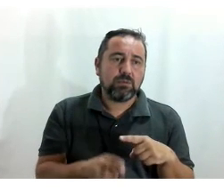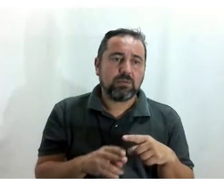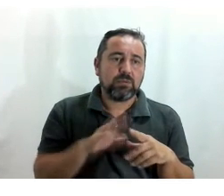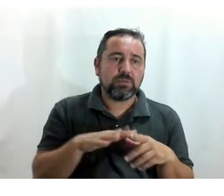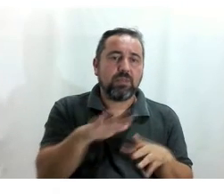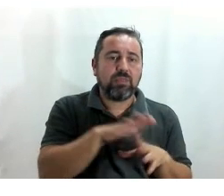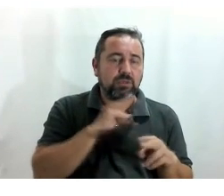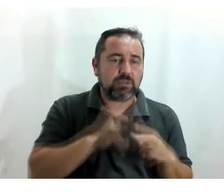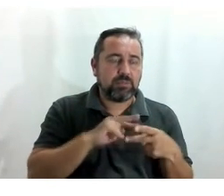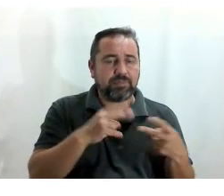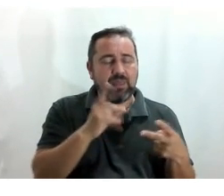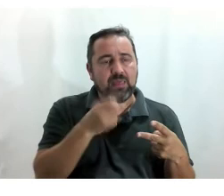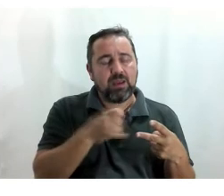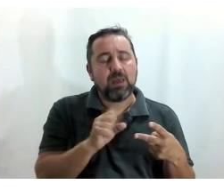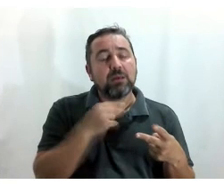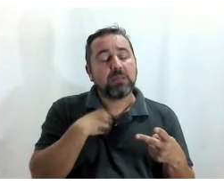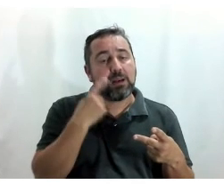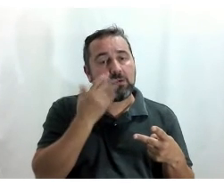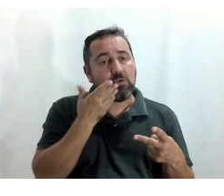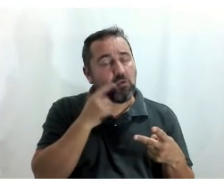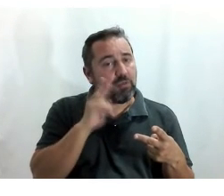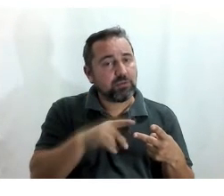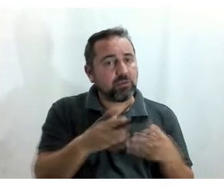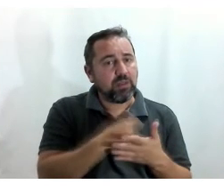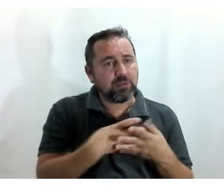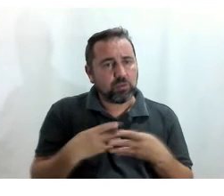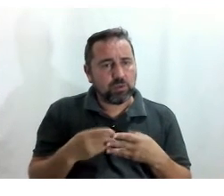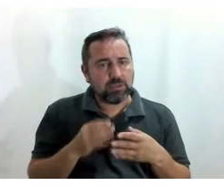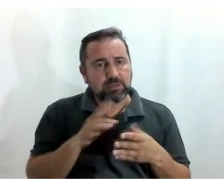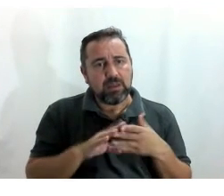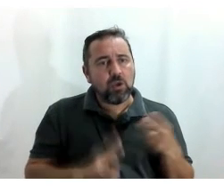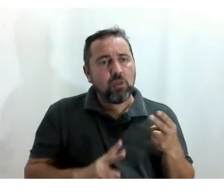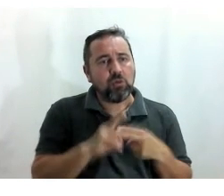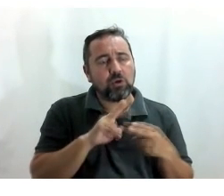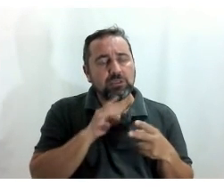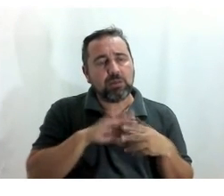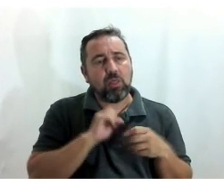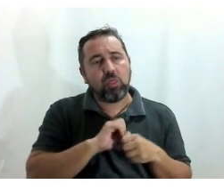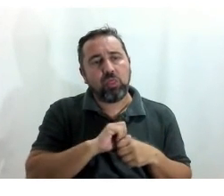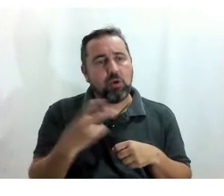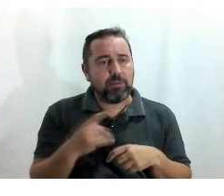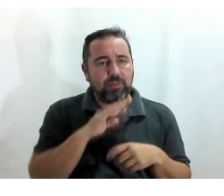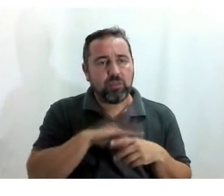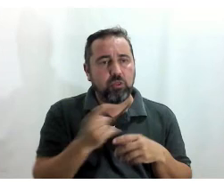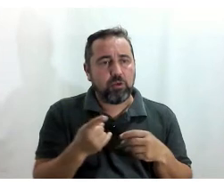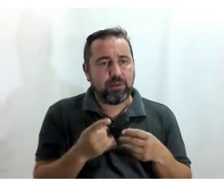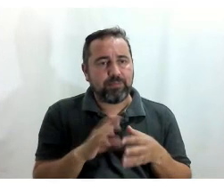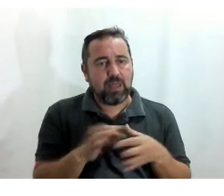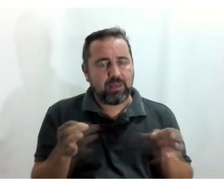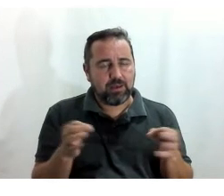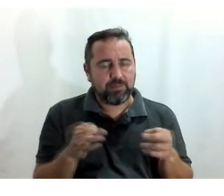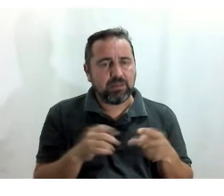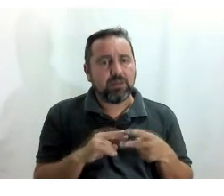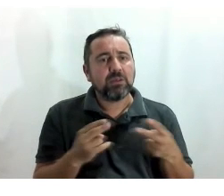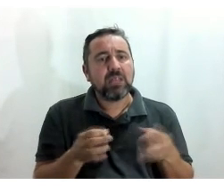del DNA. Una vez que reconoce, se une toda esta estructura y efectúa un corte de doble cadena. Una vez que se ha efectuado el corte de doble cadena, la célula